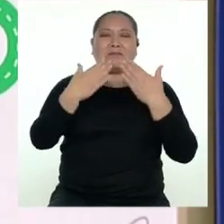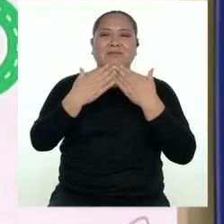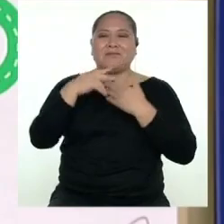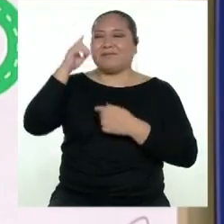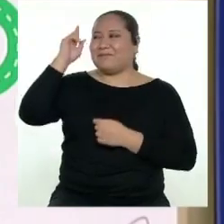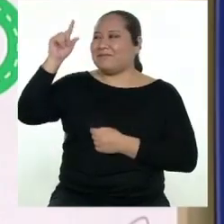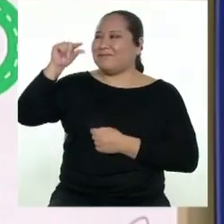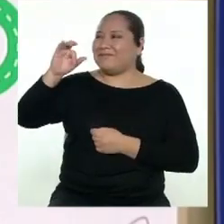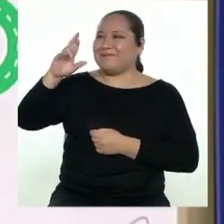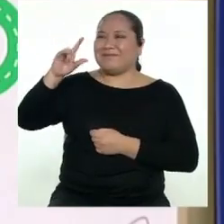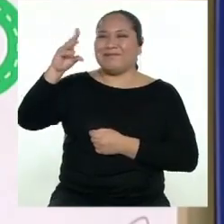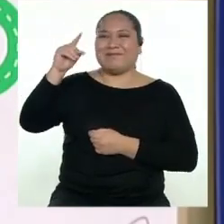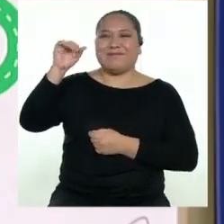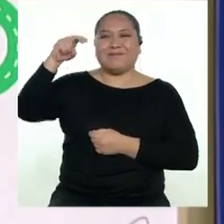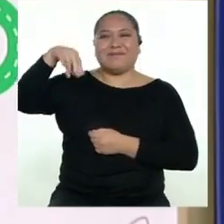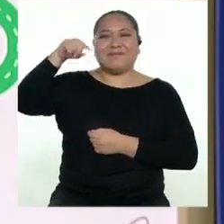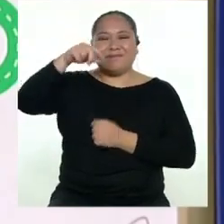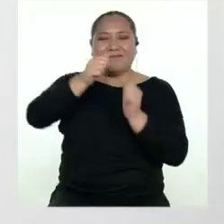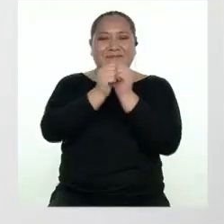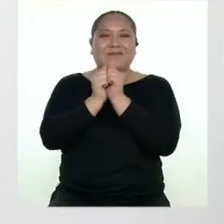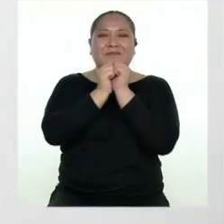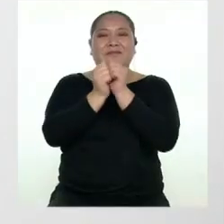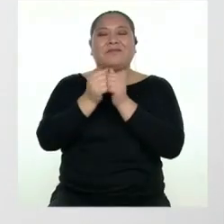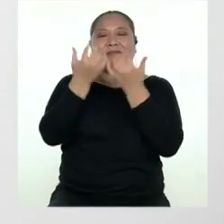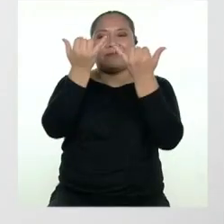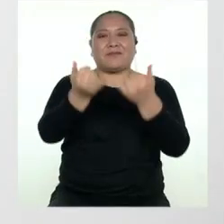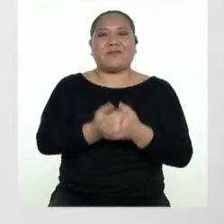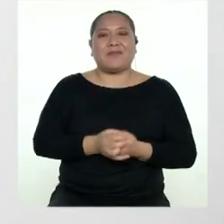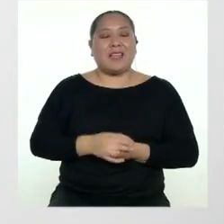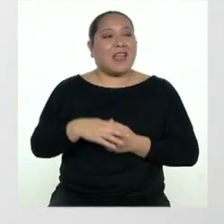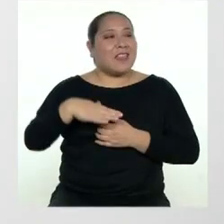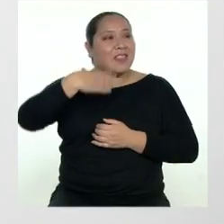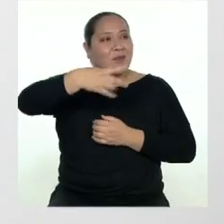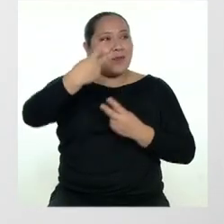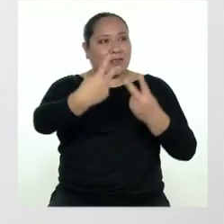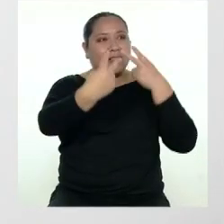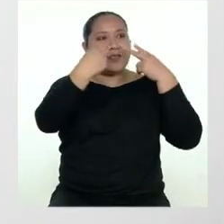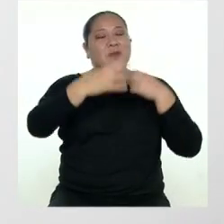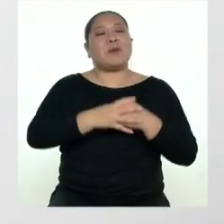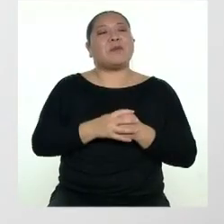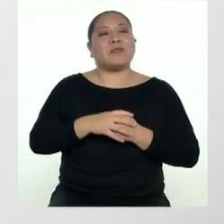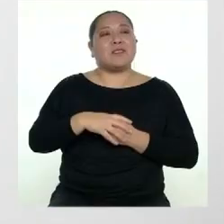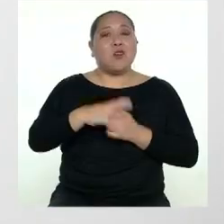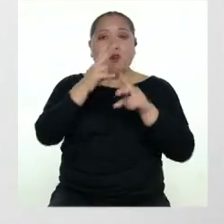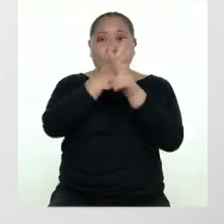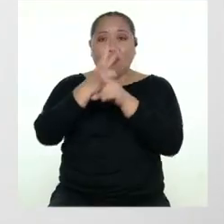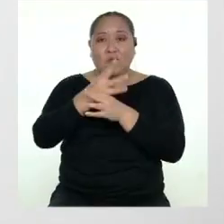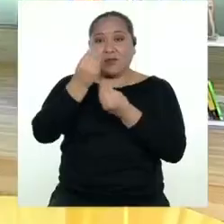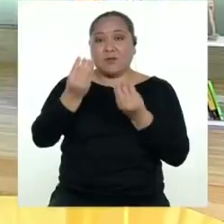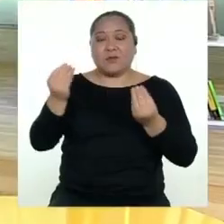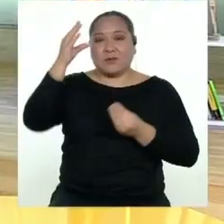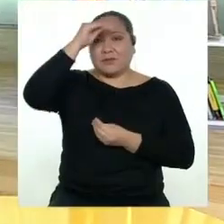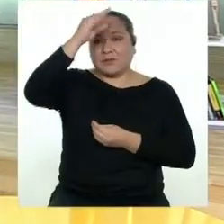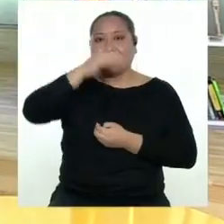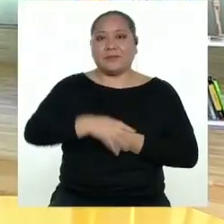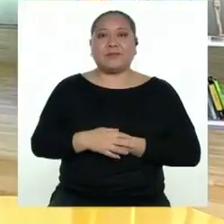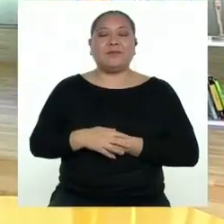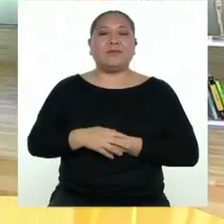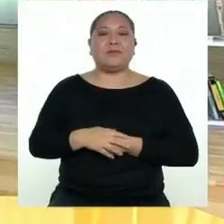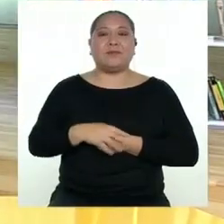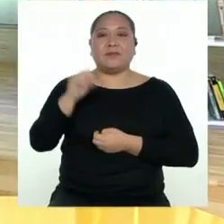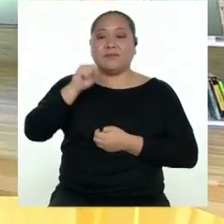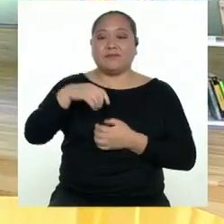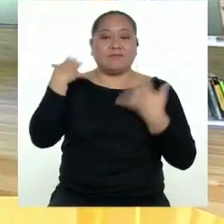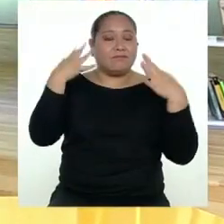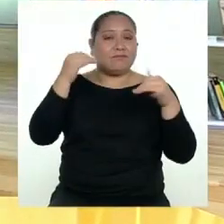profesora Geraldine, por acompañarnos el día de hoy. Nos vemos pronto, Rodrigo. Cuídense mucho, chicas y chicos. Y así